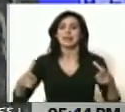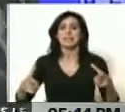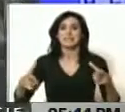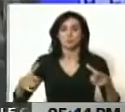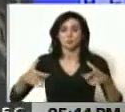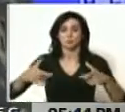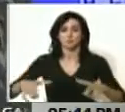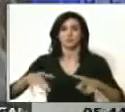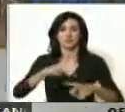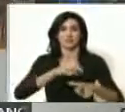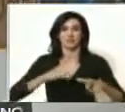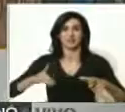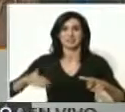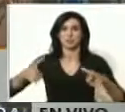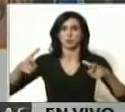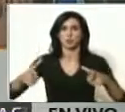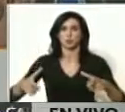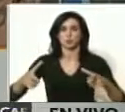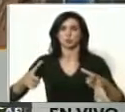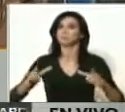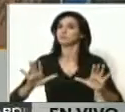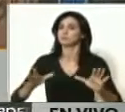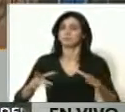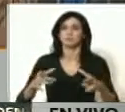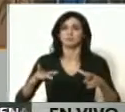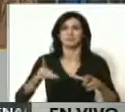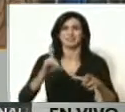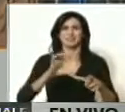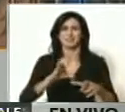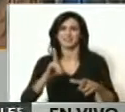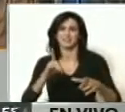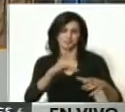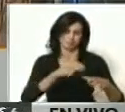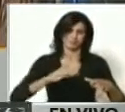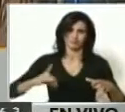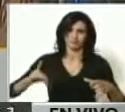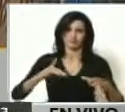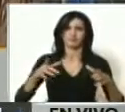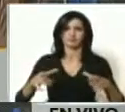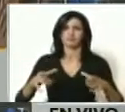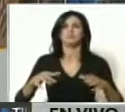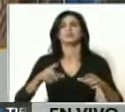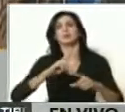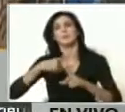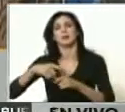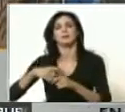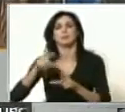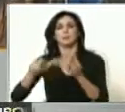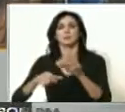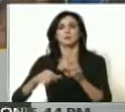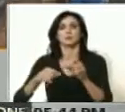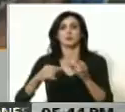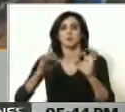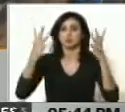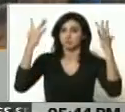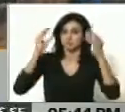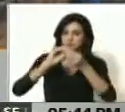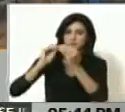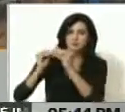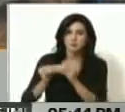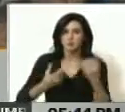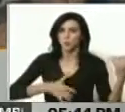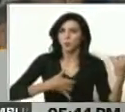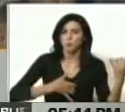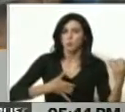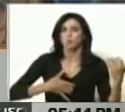que es la reina de la música, ¿no? Tenemos a los constructores de instrumentos, los constructores de sonido,